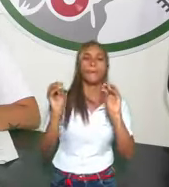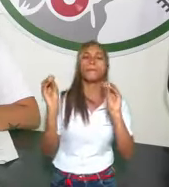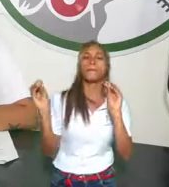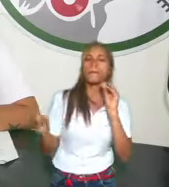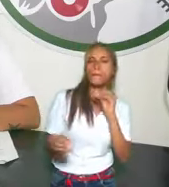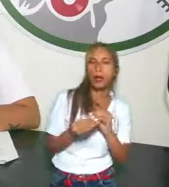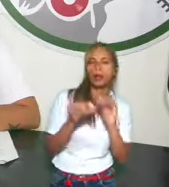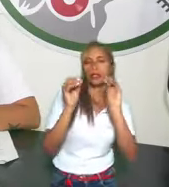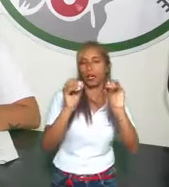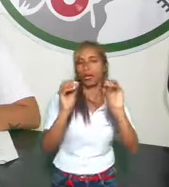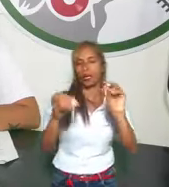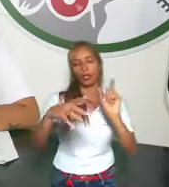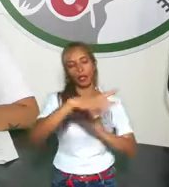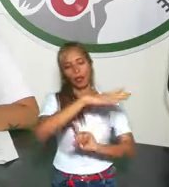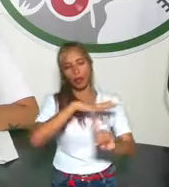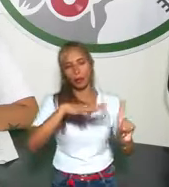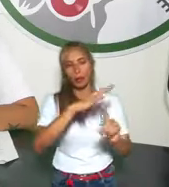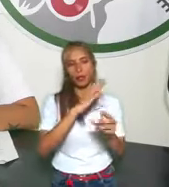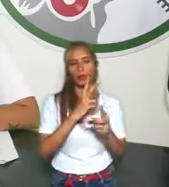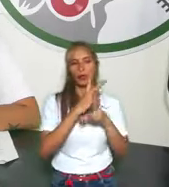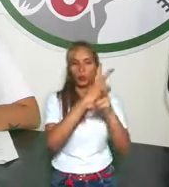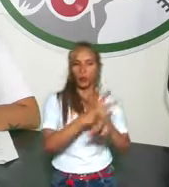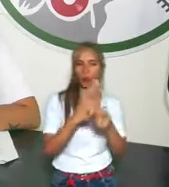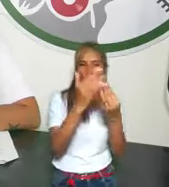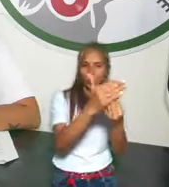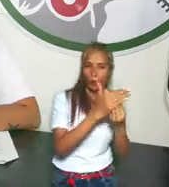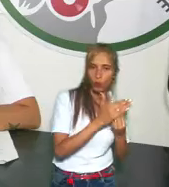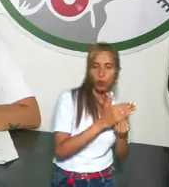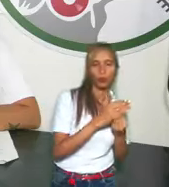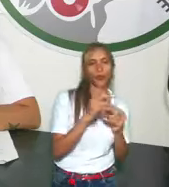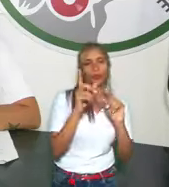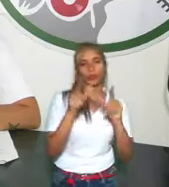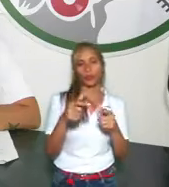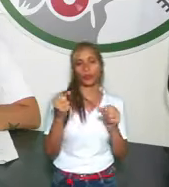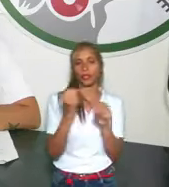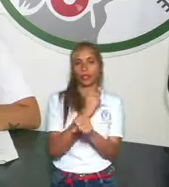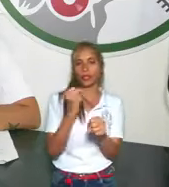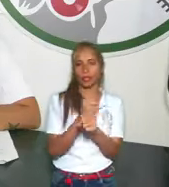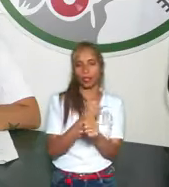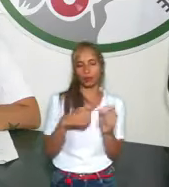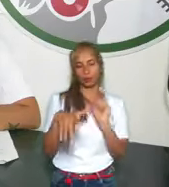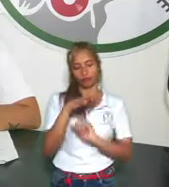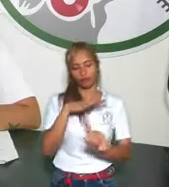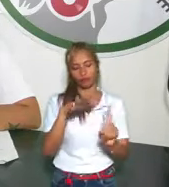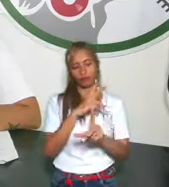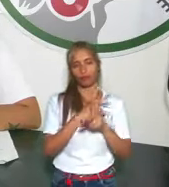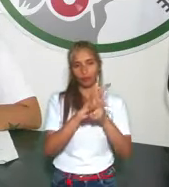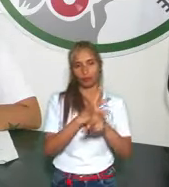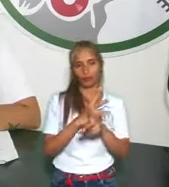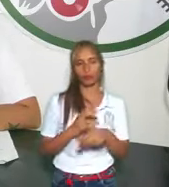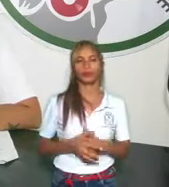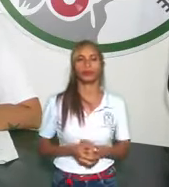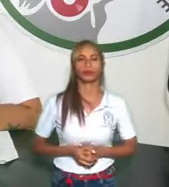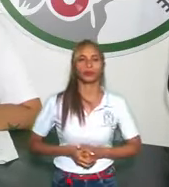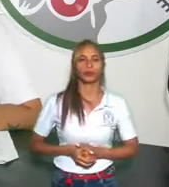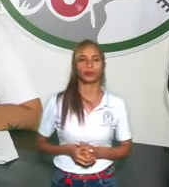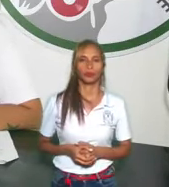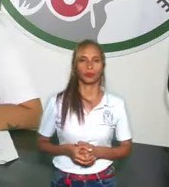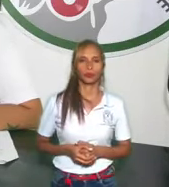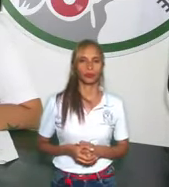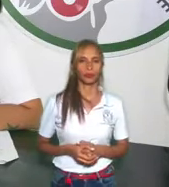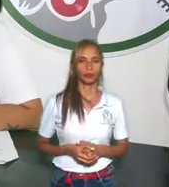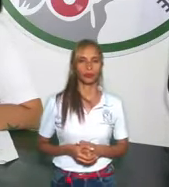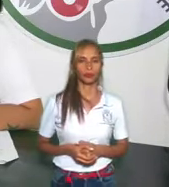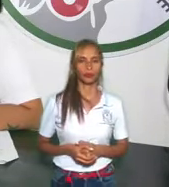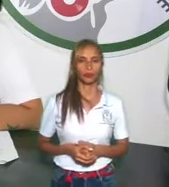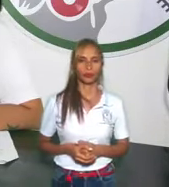del medio ambiente y por supuesto trabajando en este caso desde la dirección ambiental. Claro que sí. Señor, y entonces, usuario